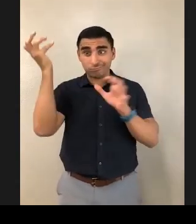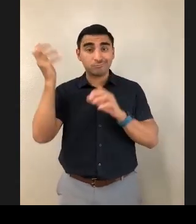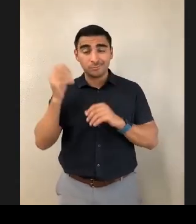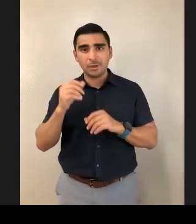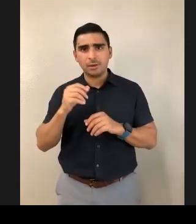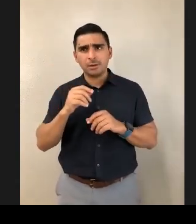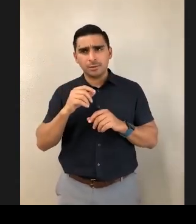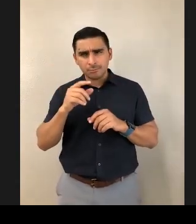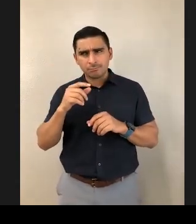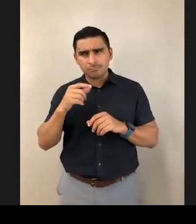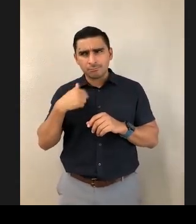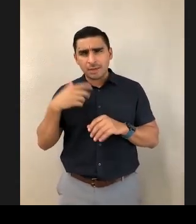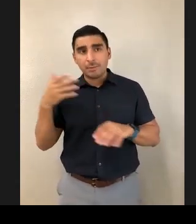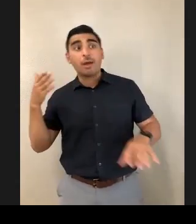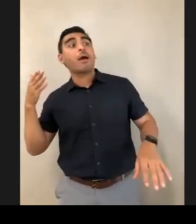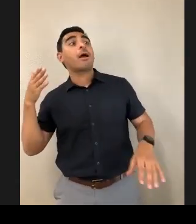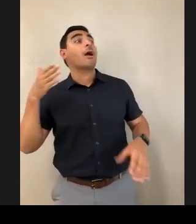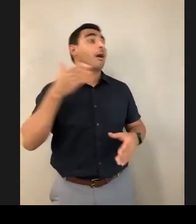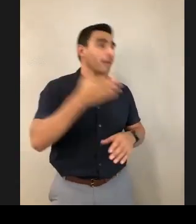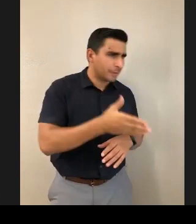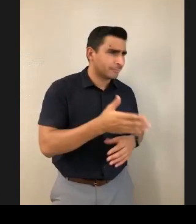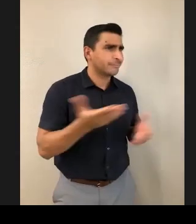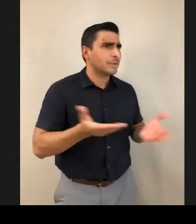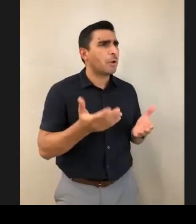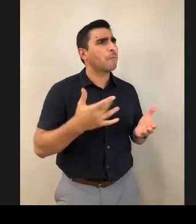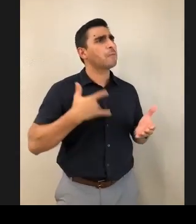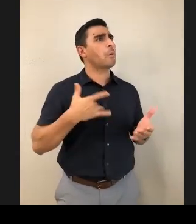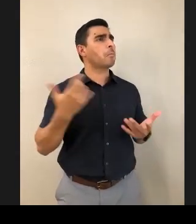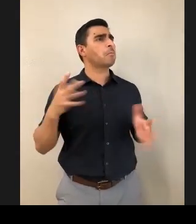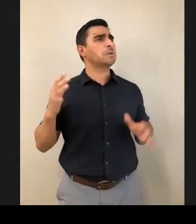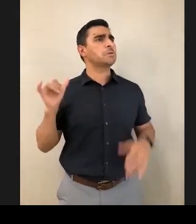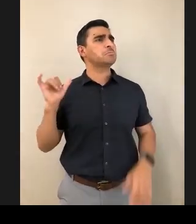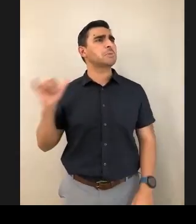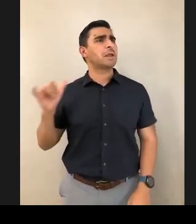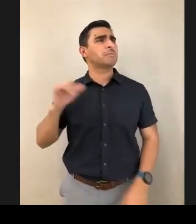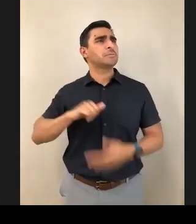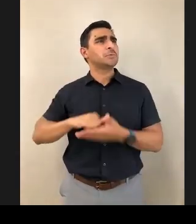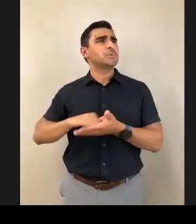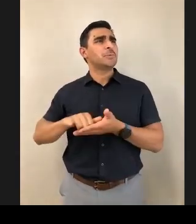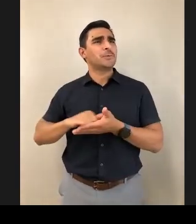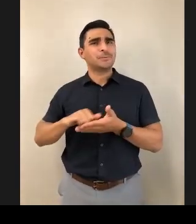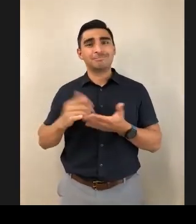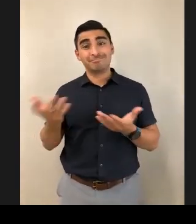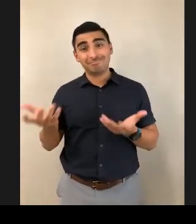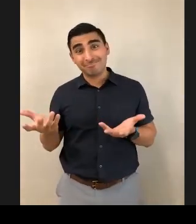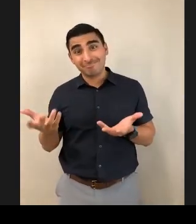en esta situación es como el regreso a casa. Y